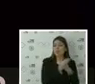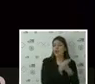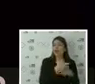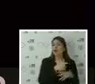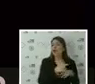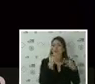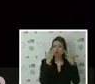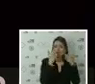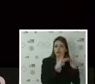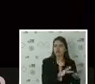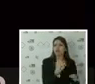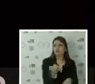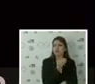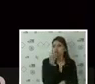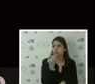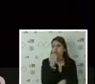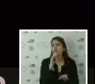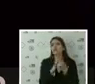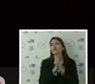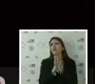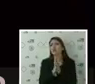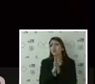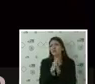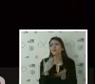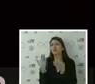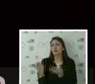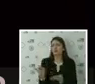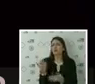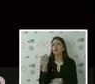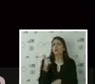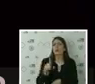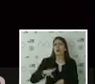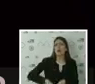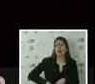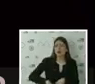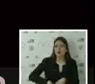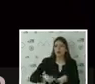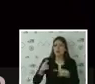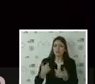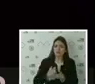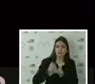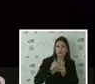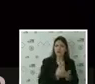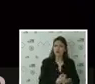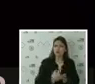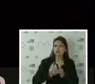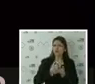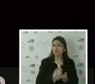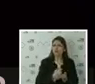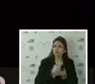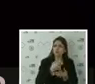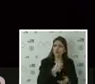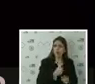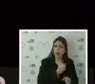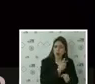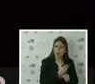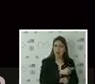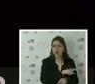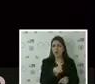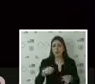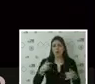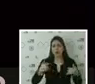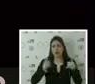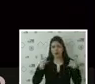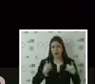yo al gobierno de que brinde los recursos tecnológicos o les dé más oportunidades a jóvenes, apostar